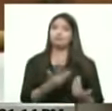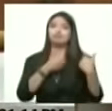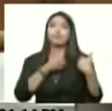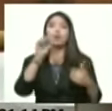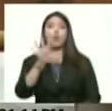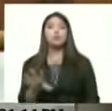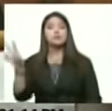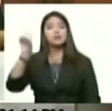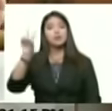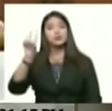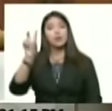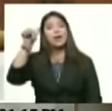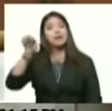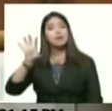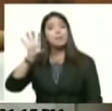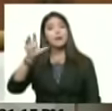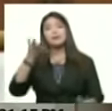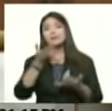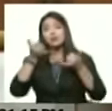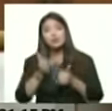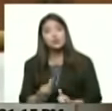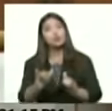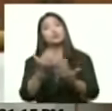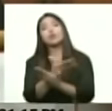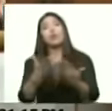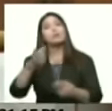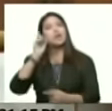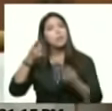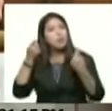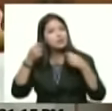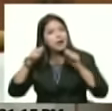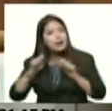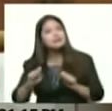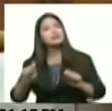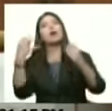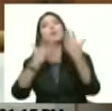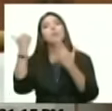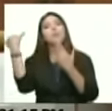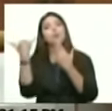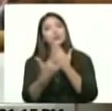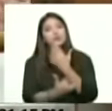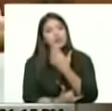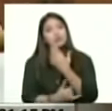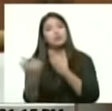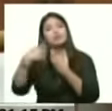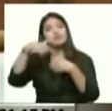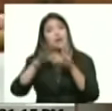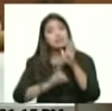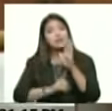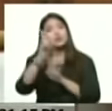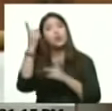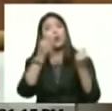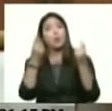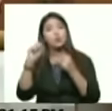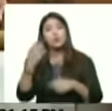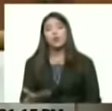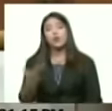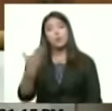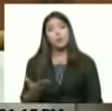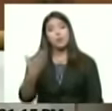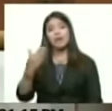país. Este es el país de nuestros hijos, debemos tratar de consolidar un proyecto que incluya desarrollo económico, que es fundamental,